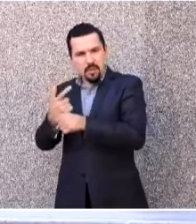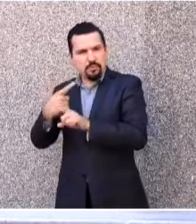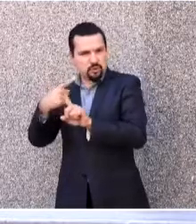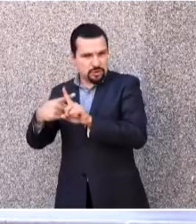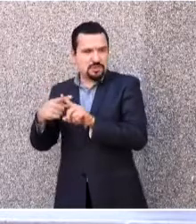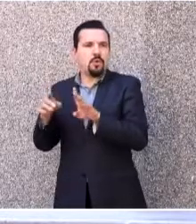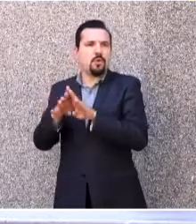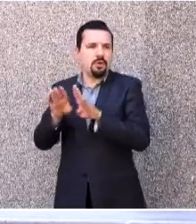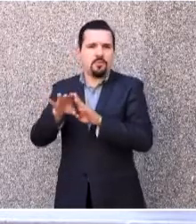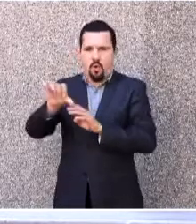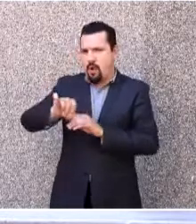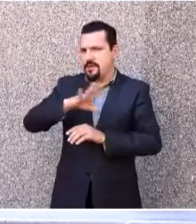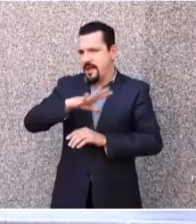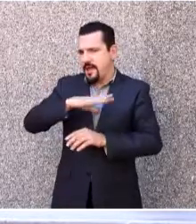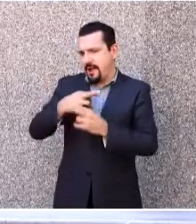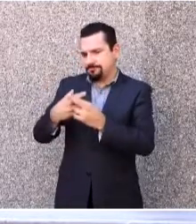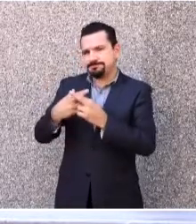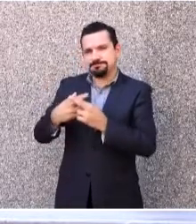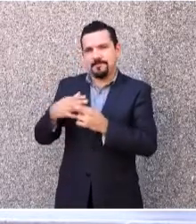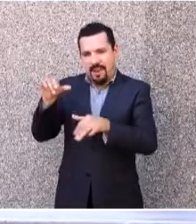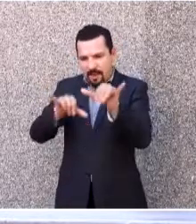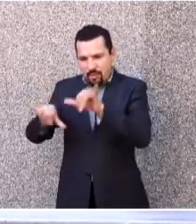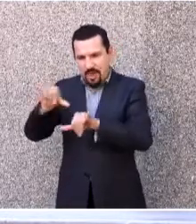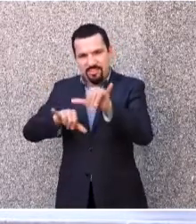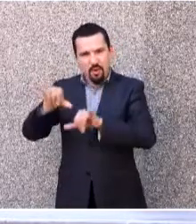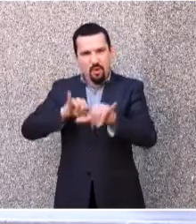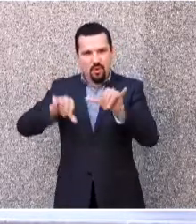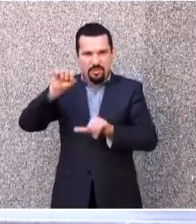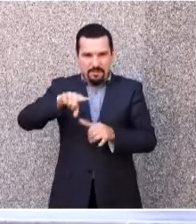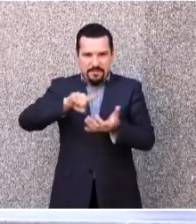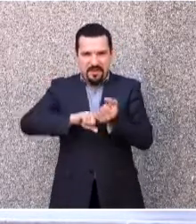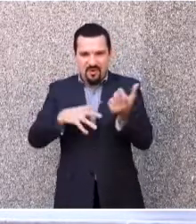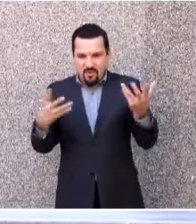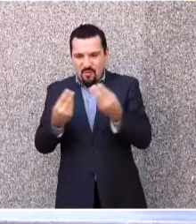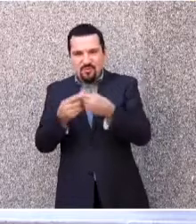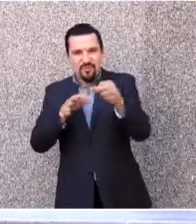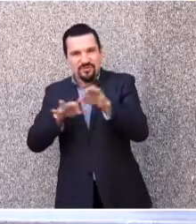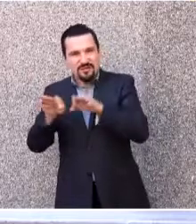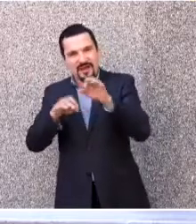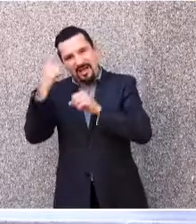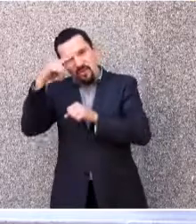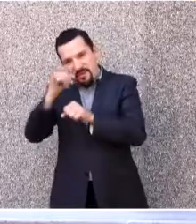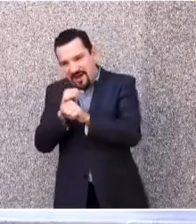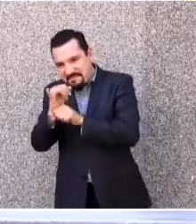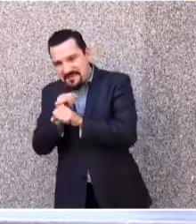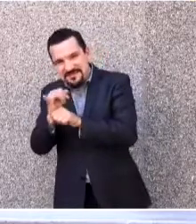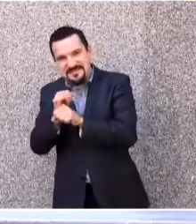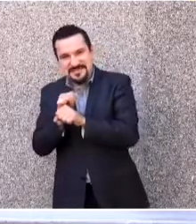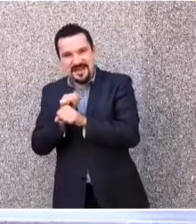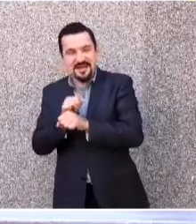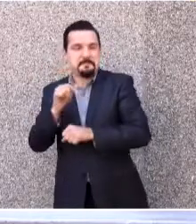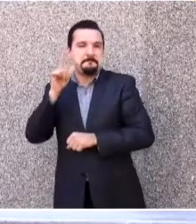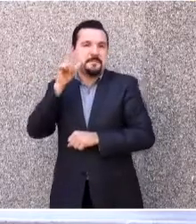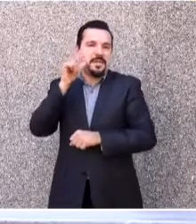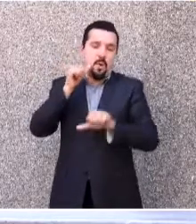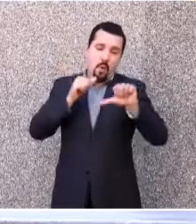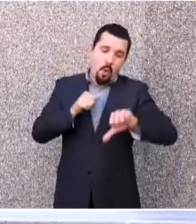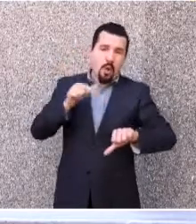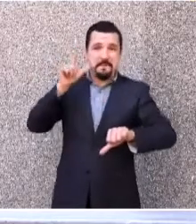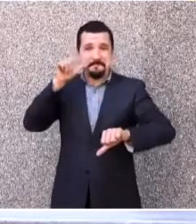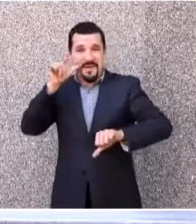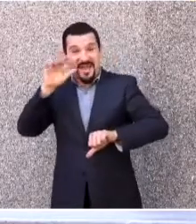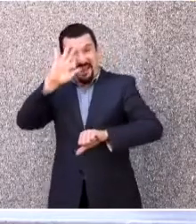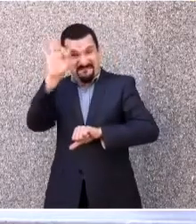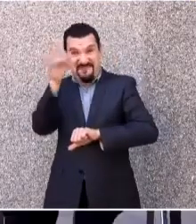tenemos reactivo y el laboratorio está trabajando. Y mañana, probablemente entre hoy y mañana, por ser la promesa de la federación,